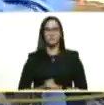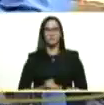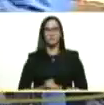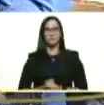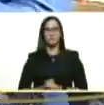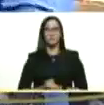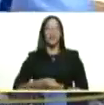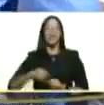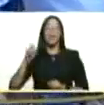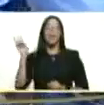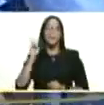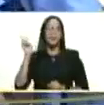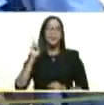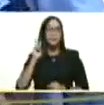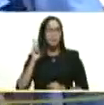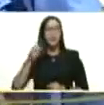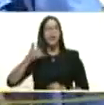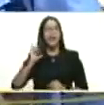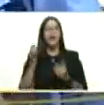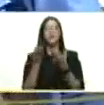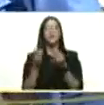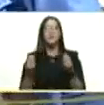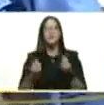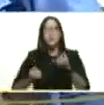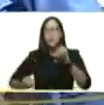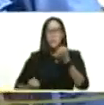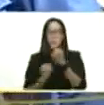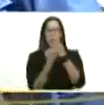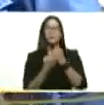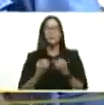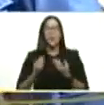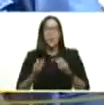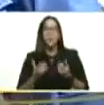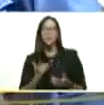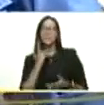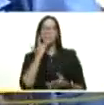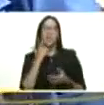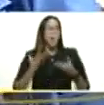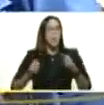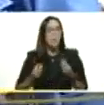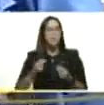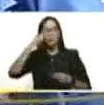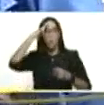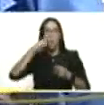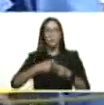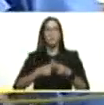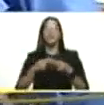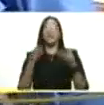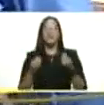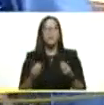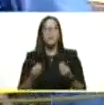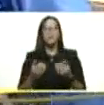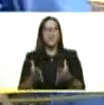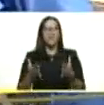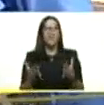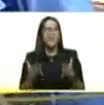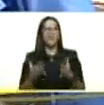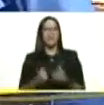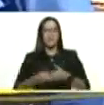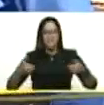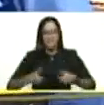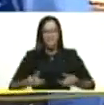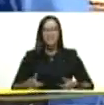En Venezuela hay mucho impulso, hay mucha dignidad, hay mucho honor y mucha gana de resistir